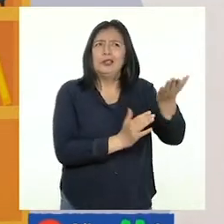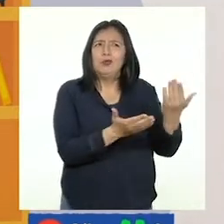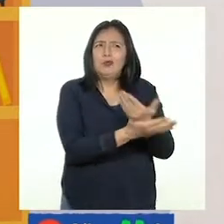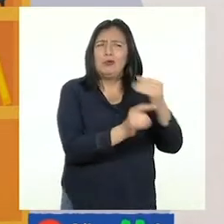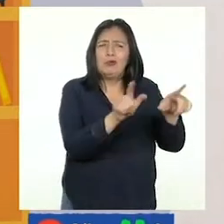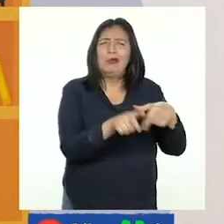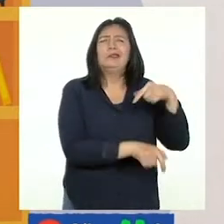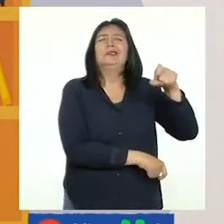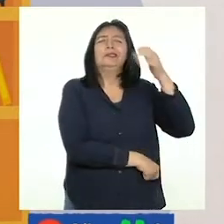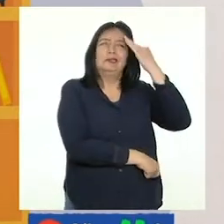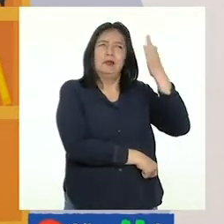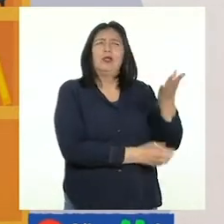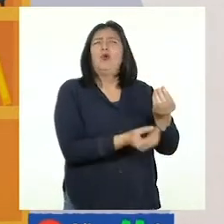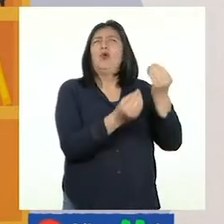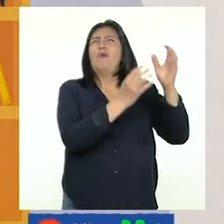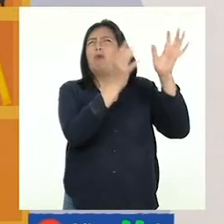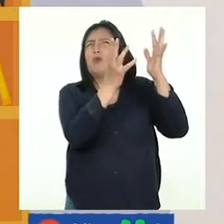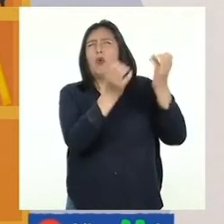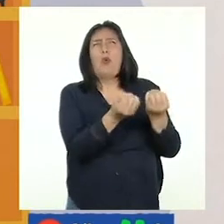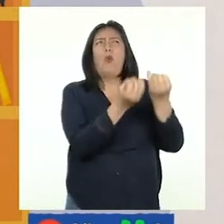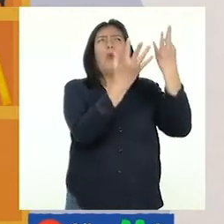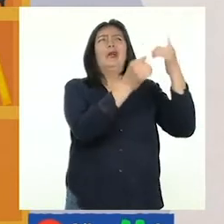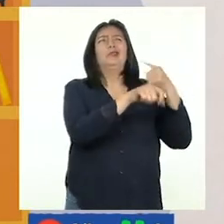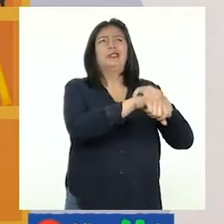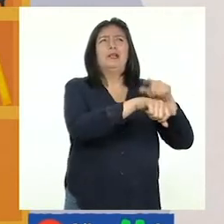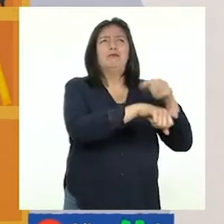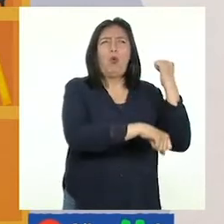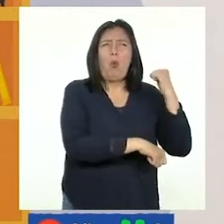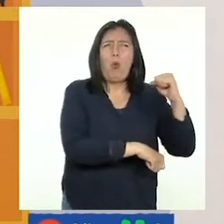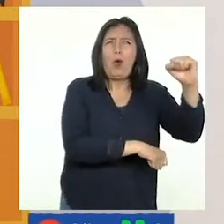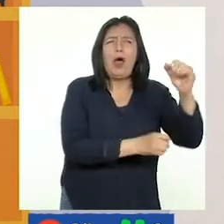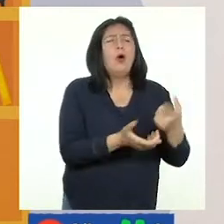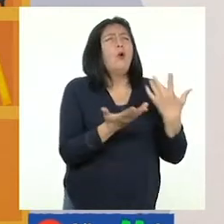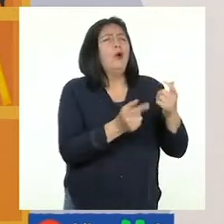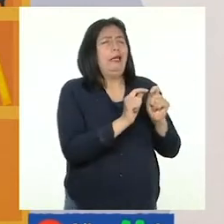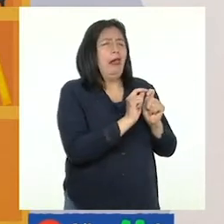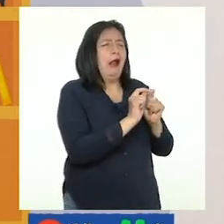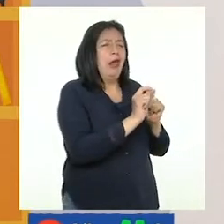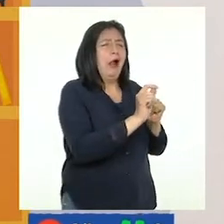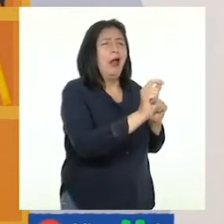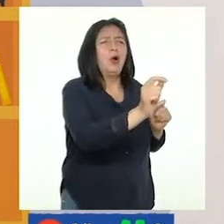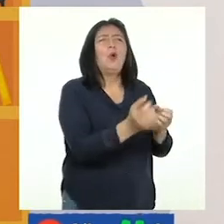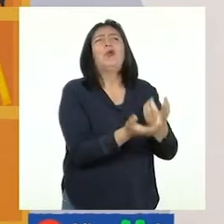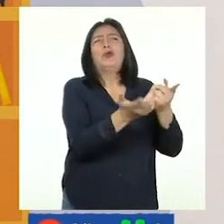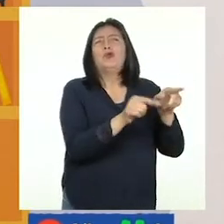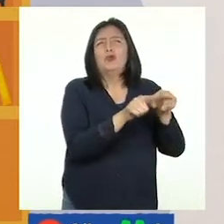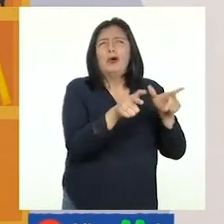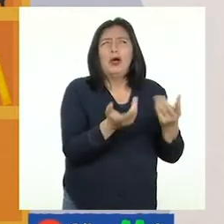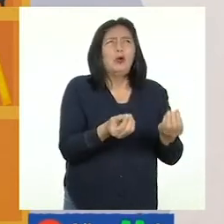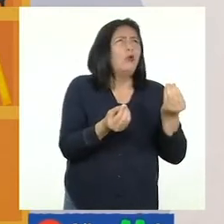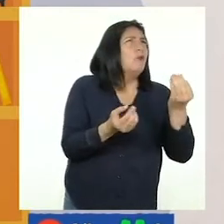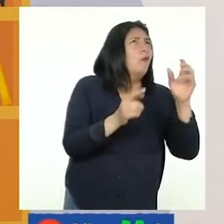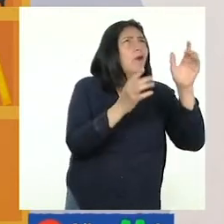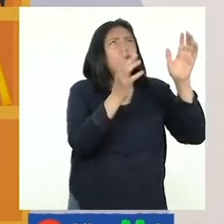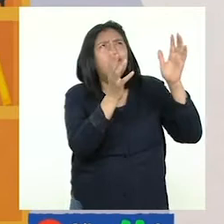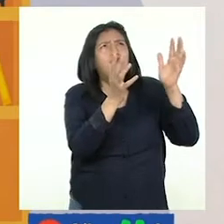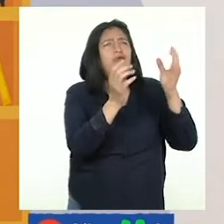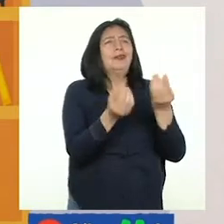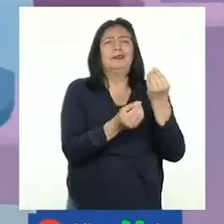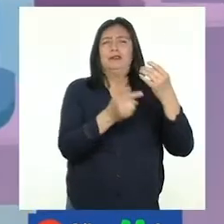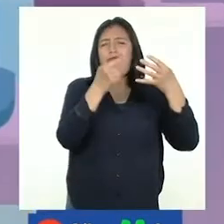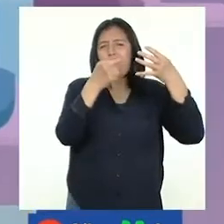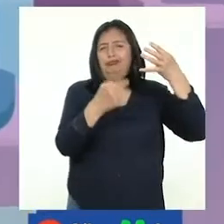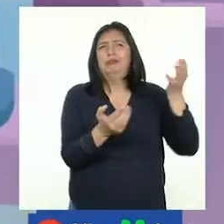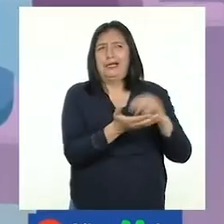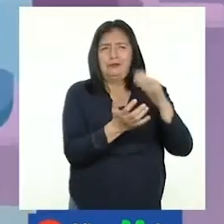lugar. ¿Cómo es el clima? ¿Cuántas horas son de viaje? ¿A qué distancia se encuentra un lugar de otro? ¿Cómo es el tiempo? Entre otros